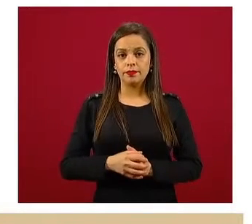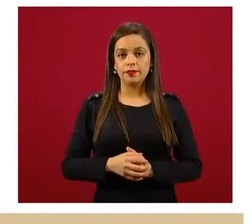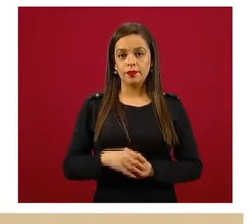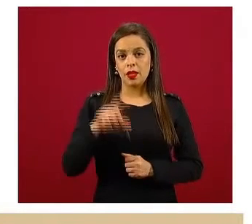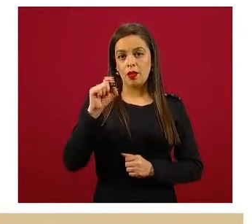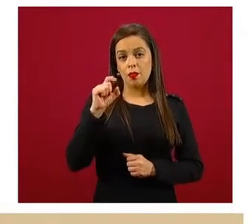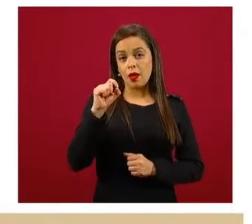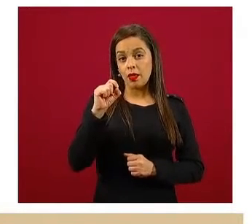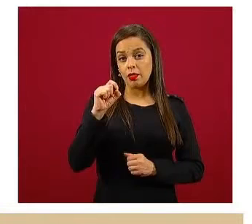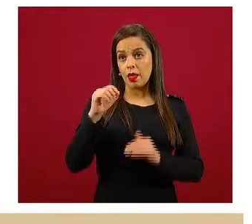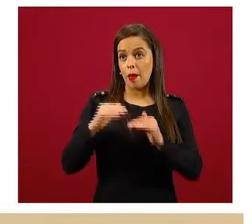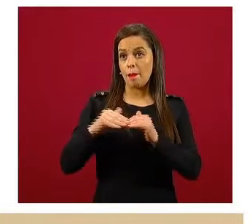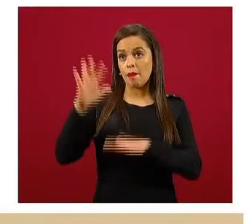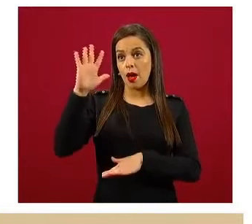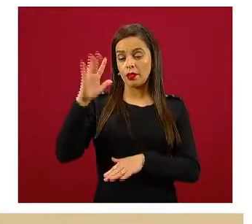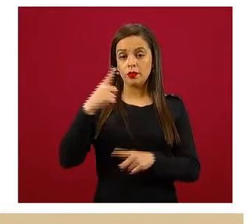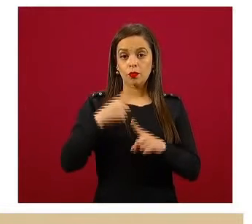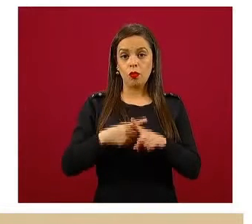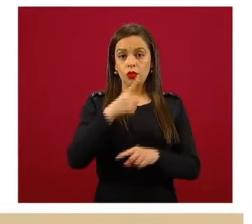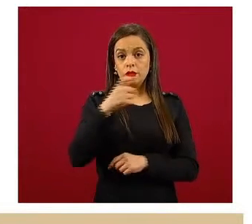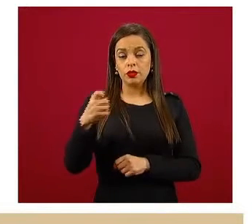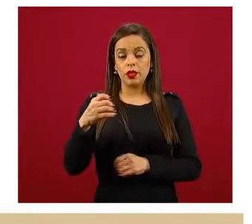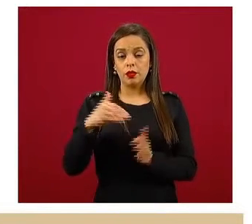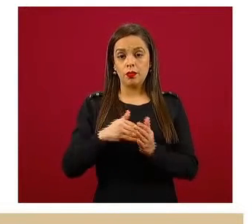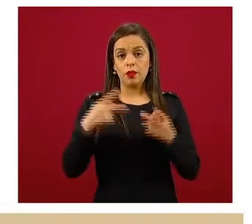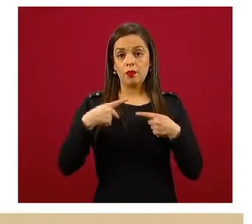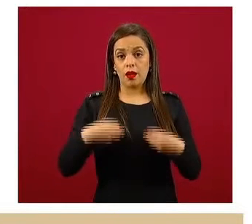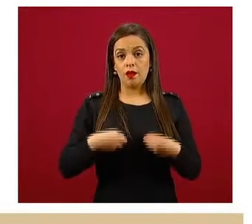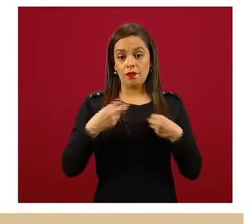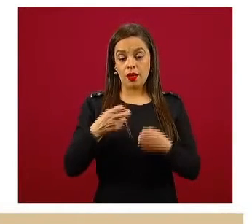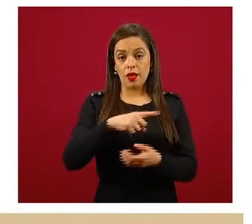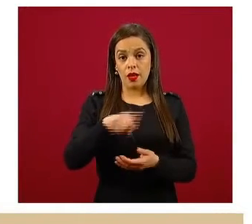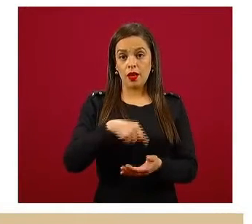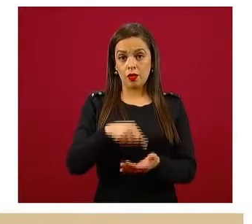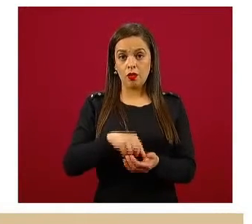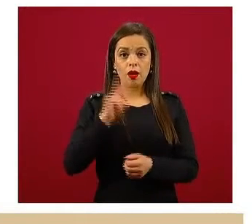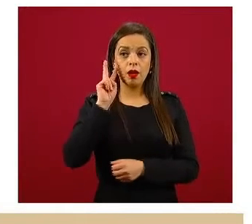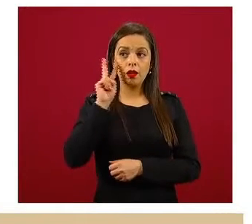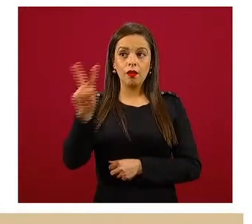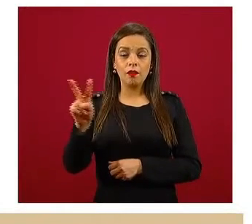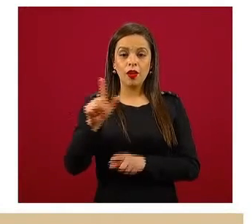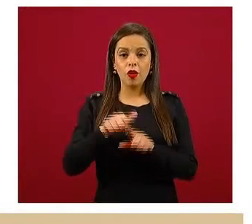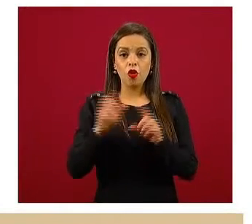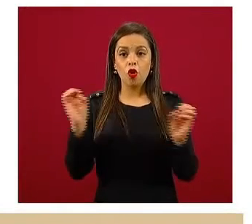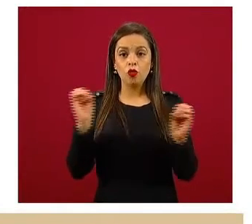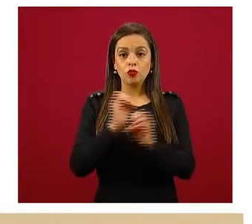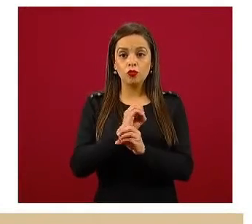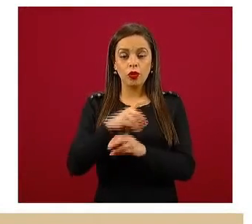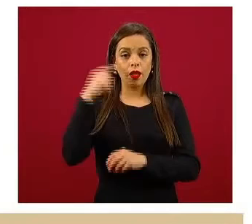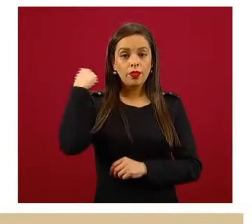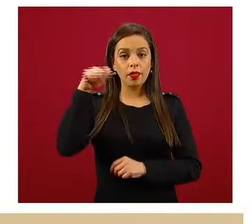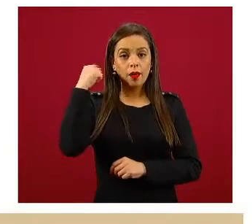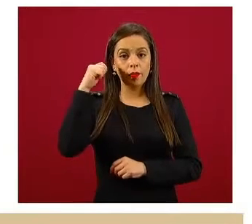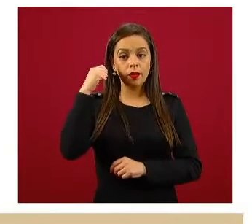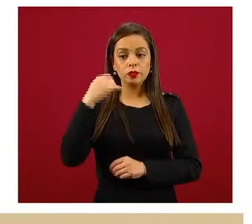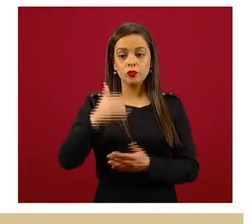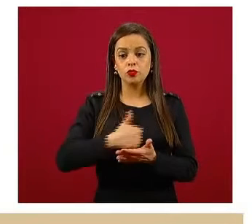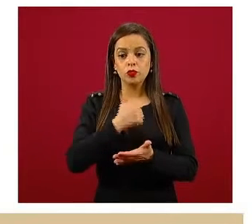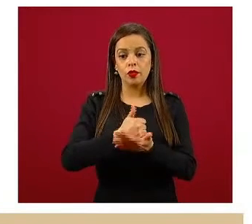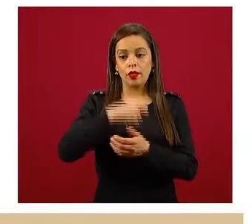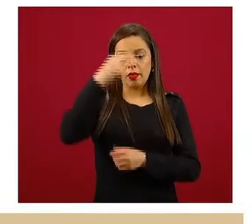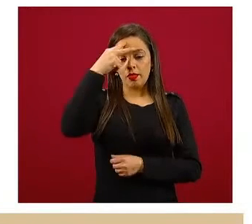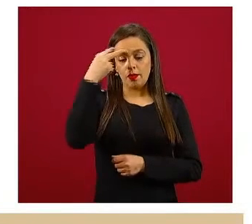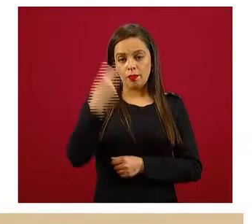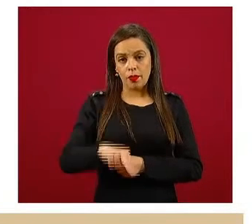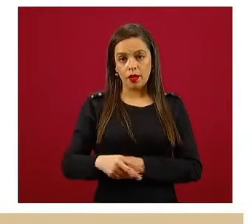de 20 por 100,000 habitantes, y los podemos notar precisamente en los 2 colores más oscuros, Tabasco y Ciudad de México,